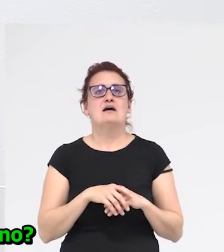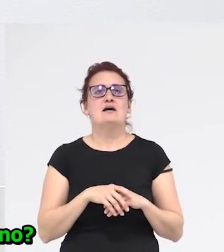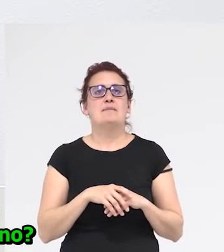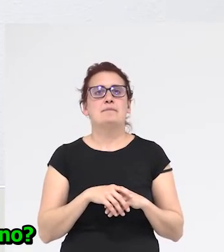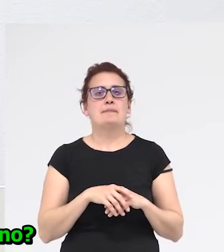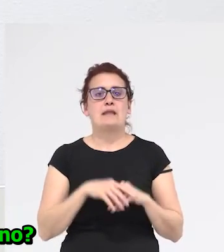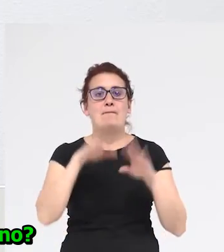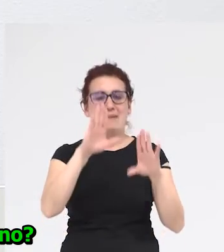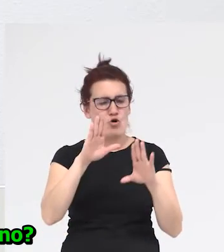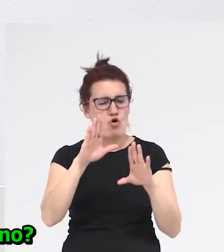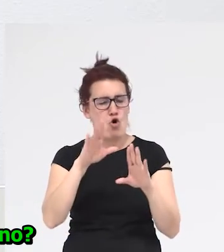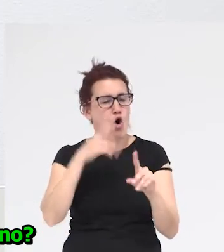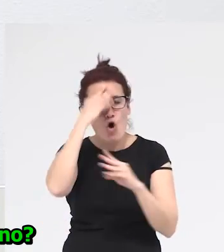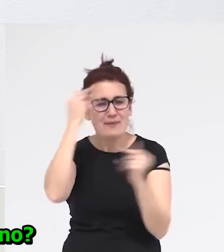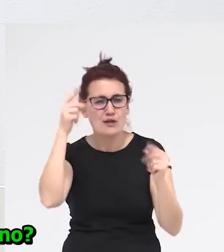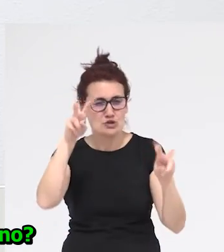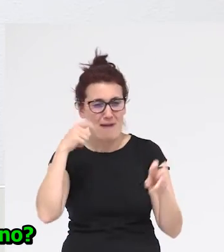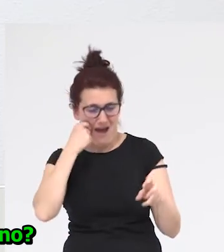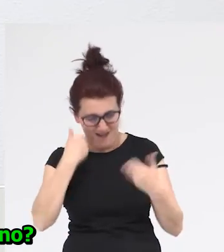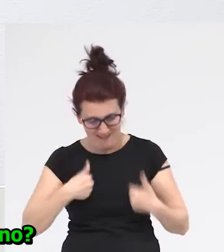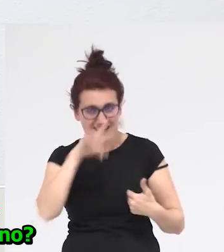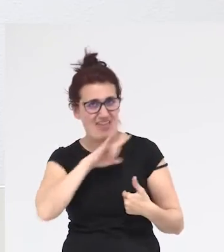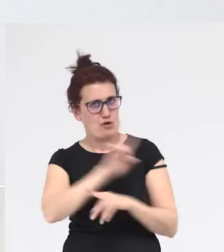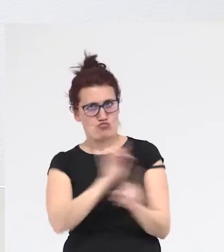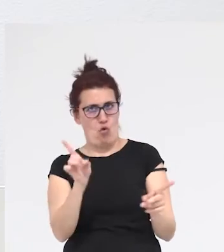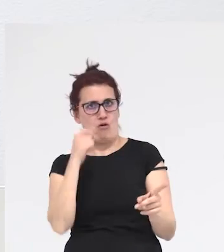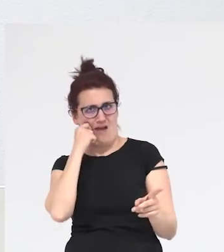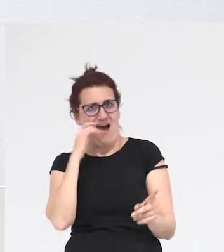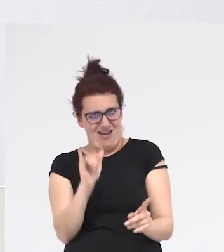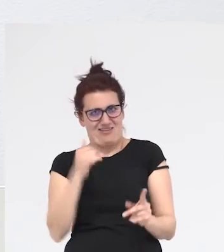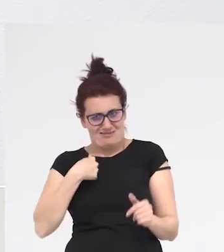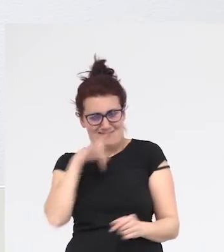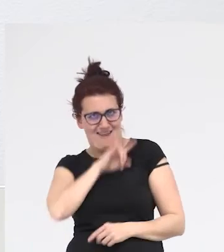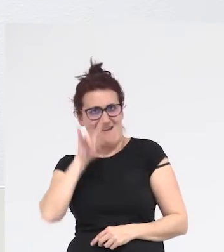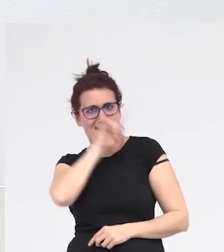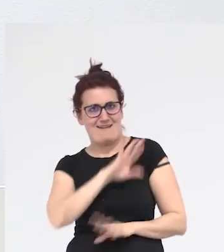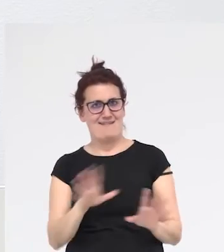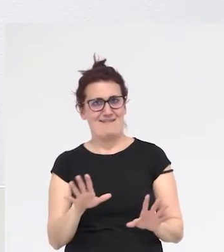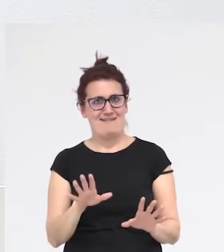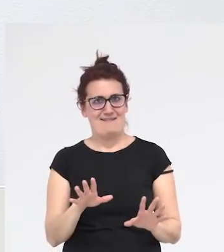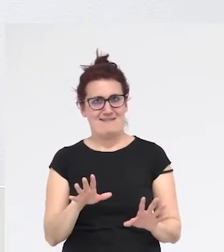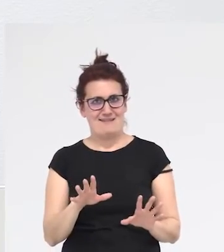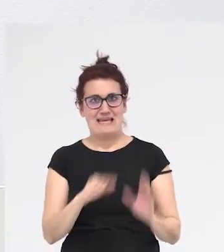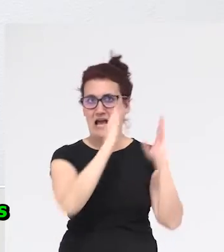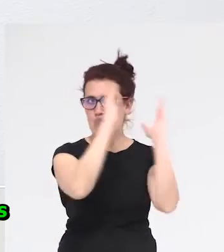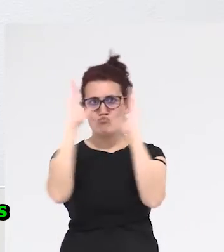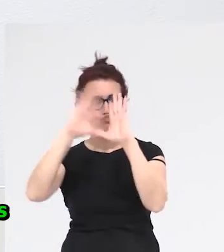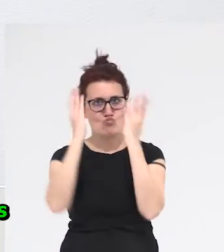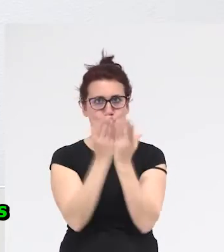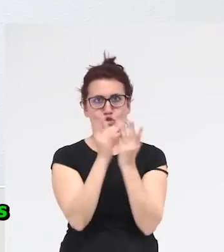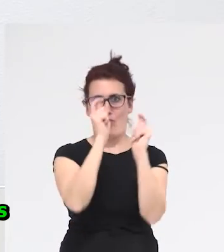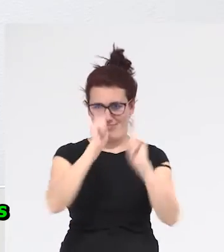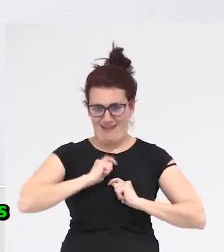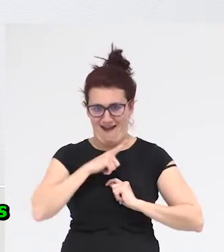desenfocar de la raza como algo que está ahí, ¿no? Que está ahí estructurando el mundo, además, ¿no?